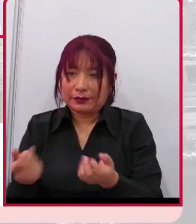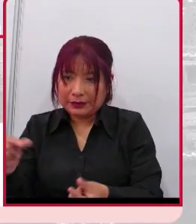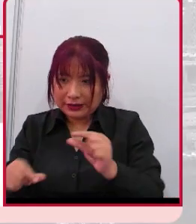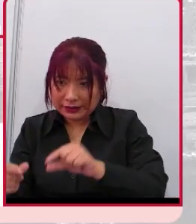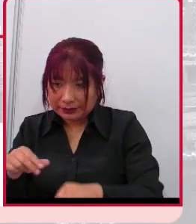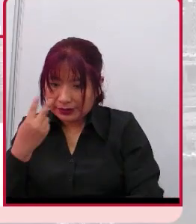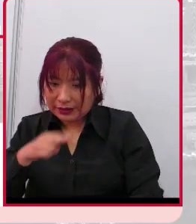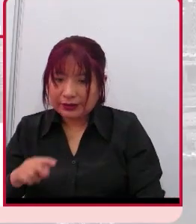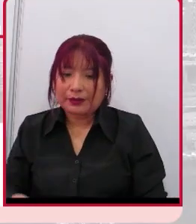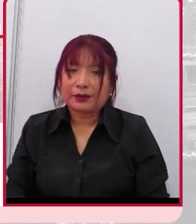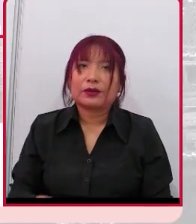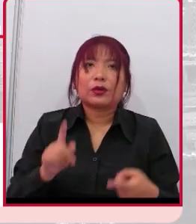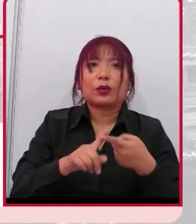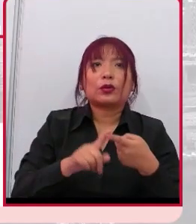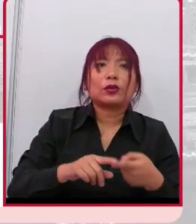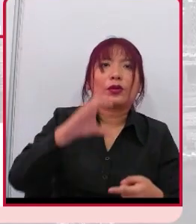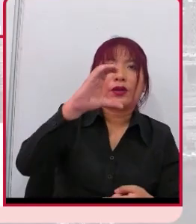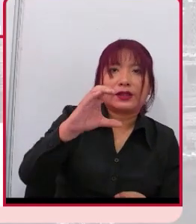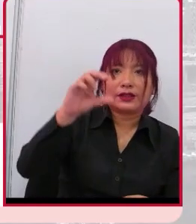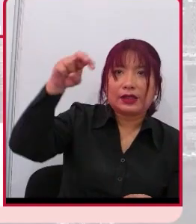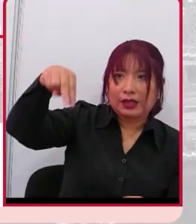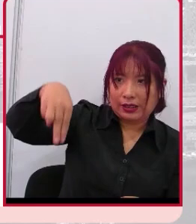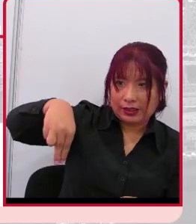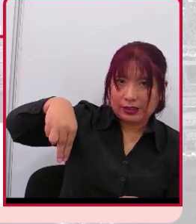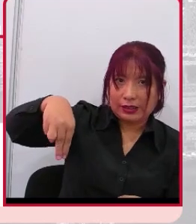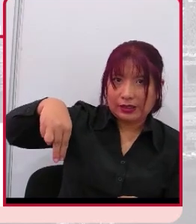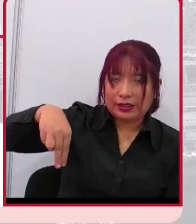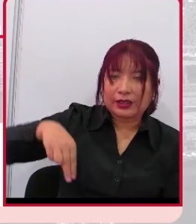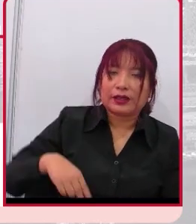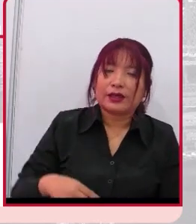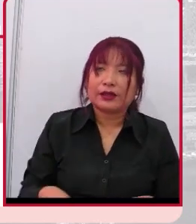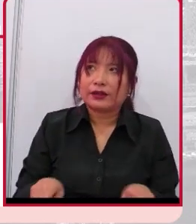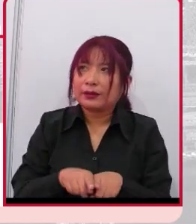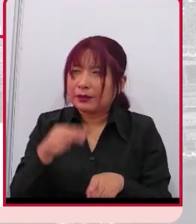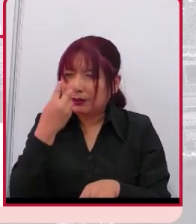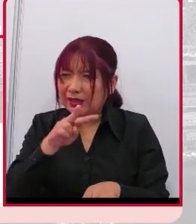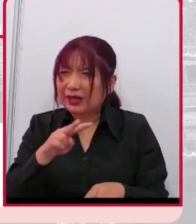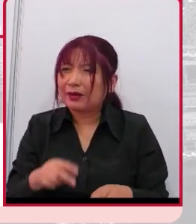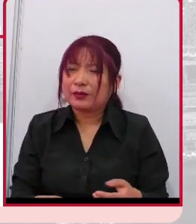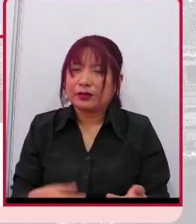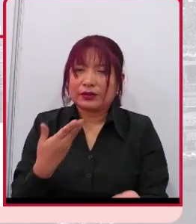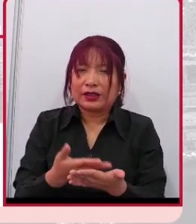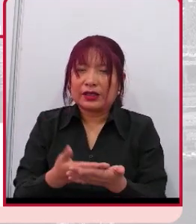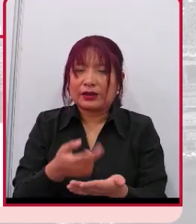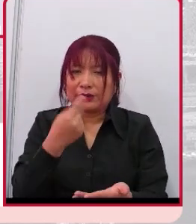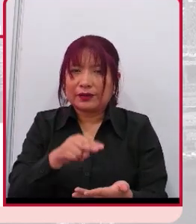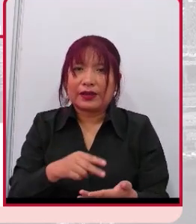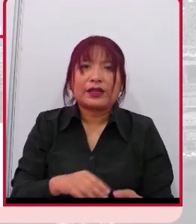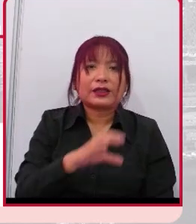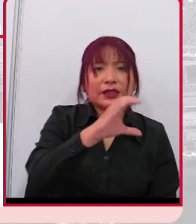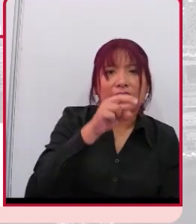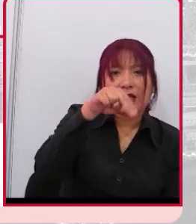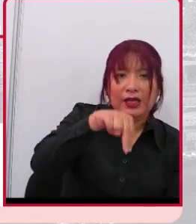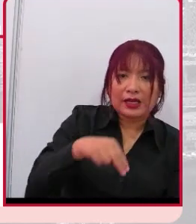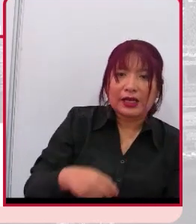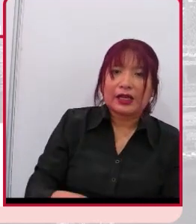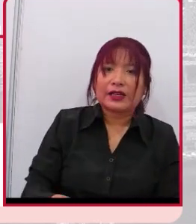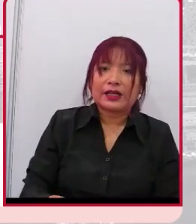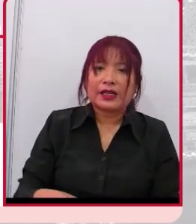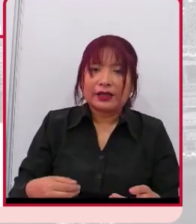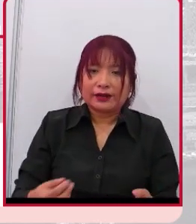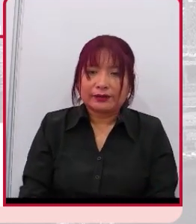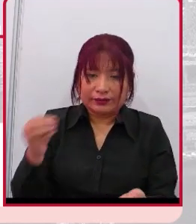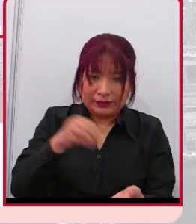en particular que era el cianuro. Y ya mirábamos en estas pruebas batch que el efecto del cianuro ocasionaba un incremento